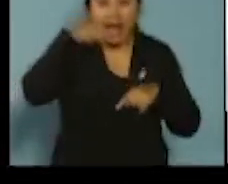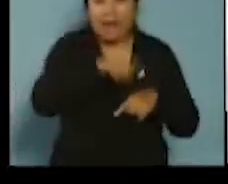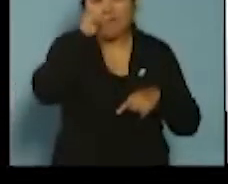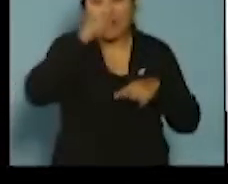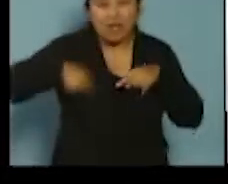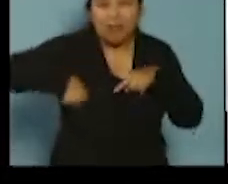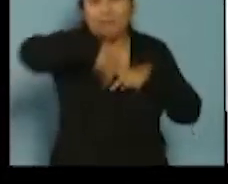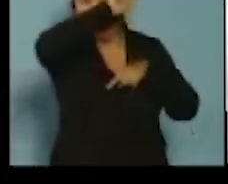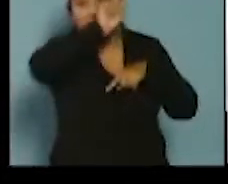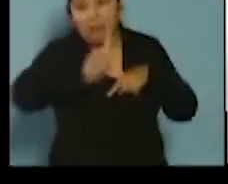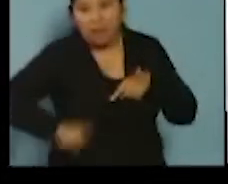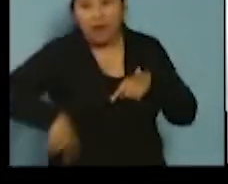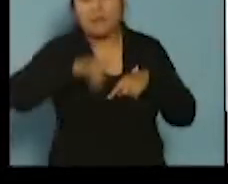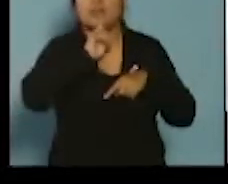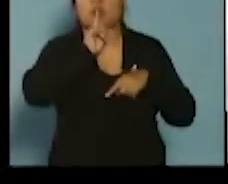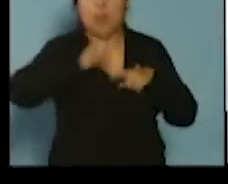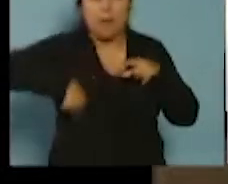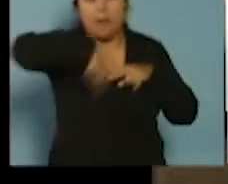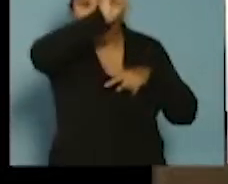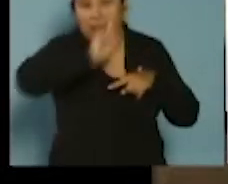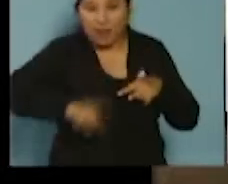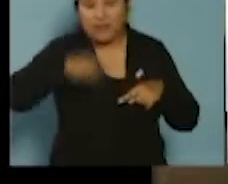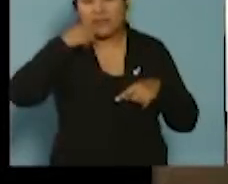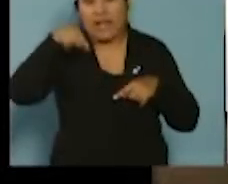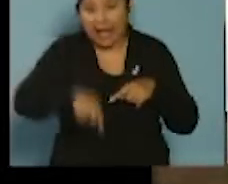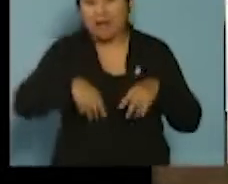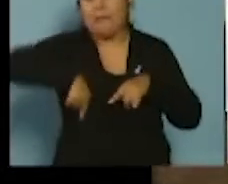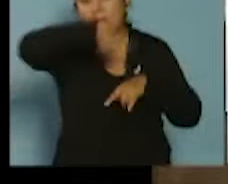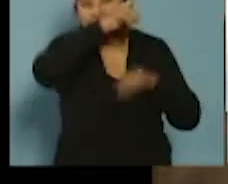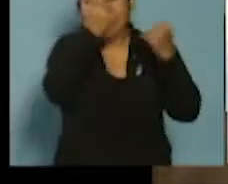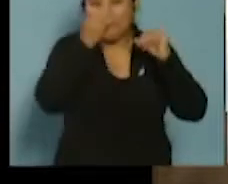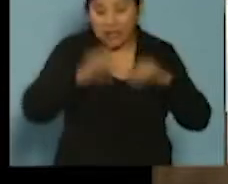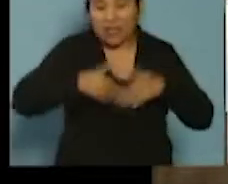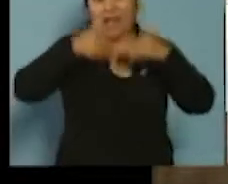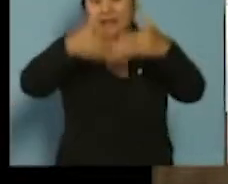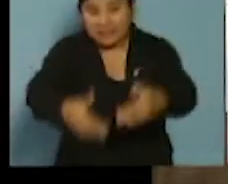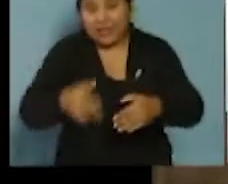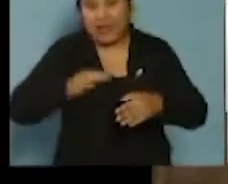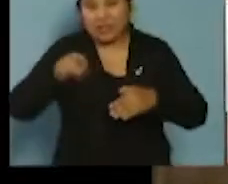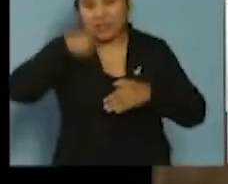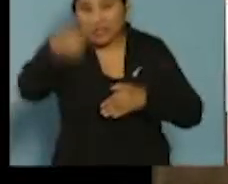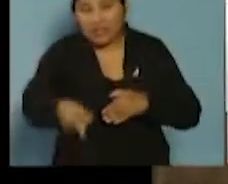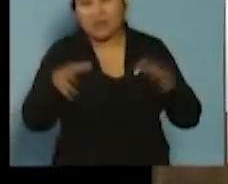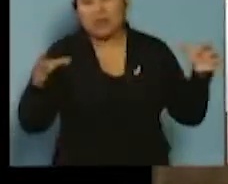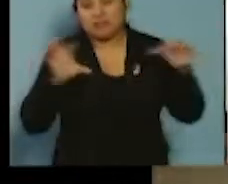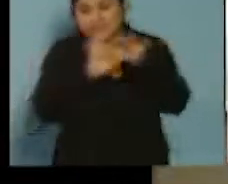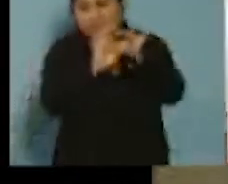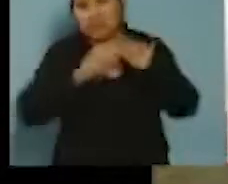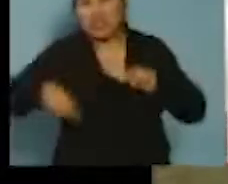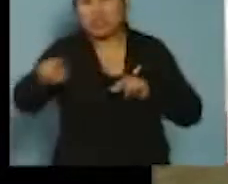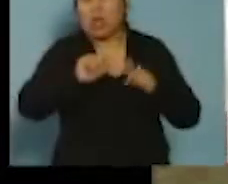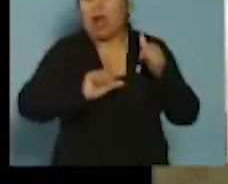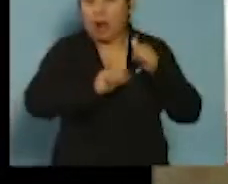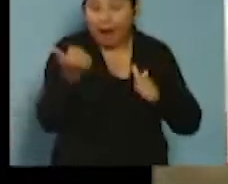jujuy en marzo del año siguiente con estos triunfos contundentes del de tucumán de las piedras y el de salta